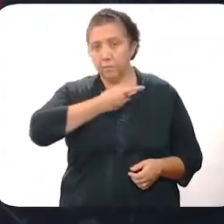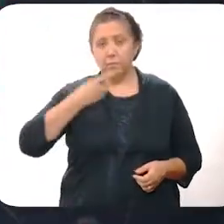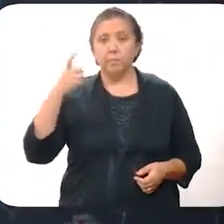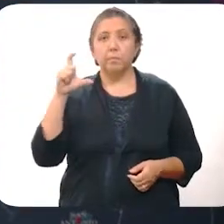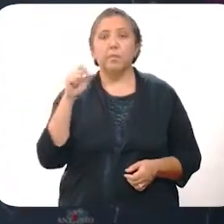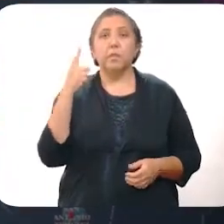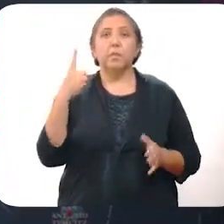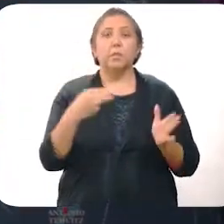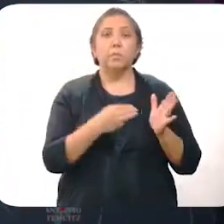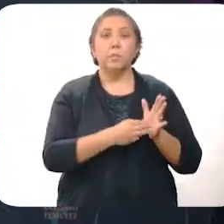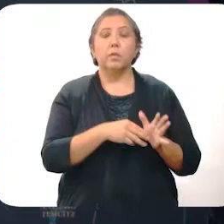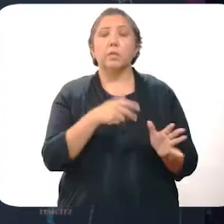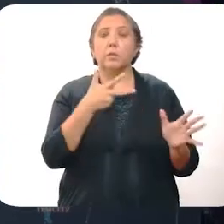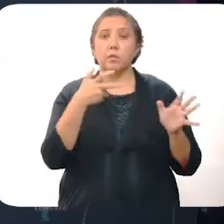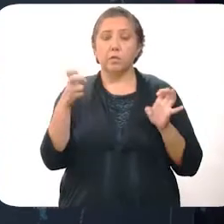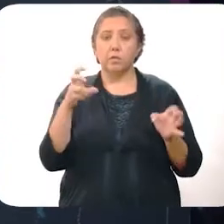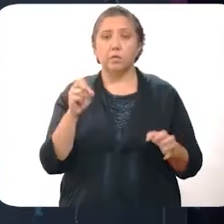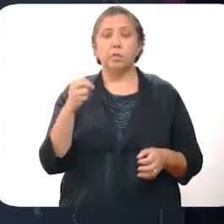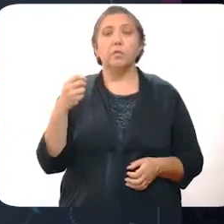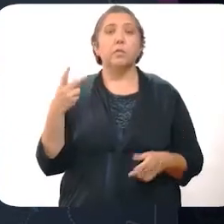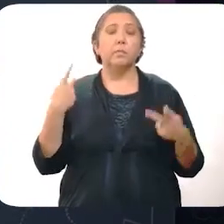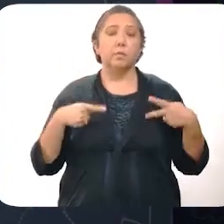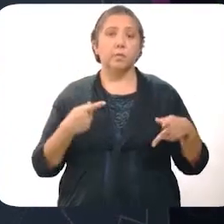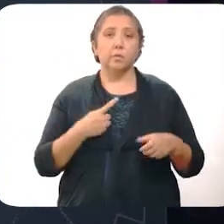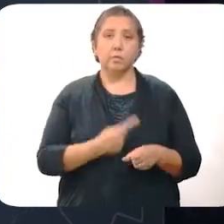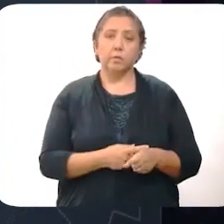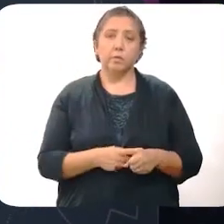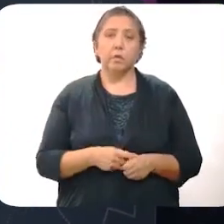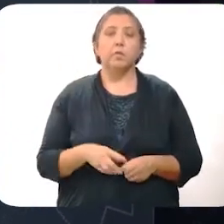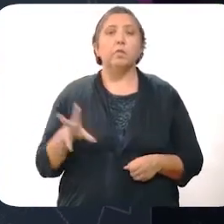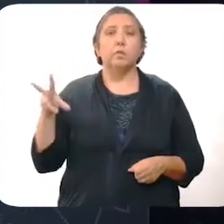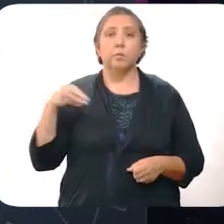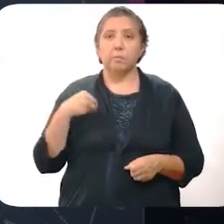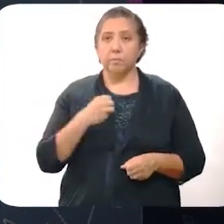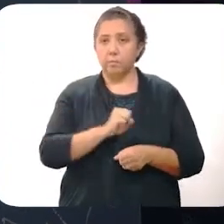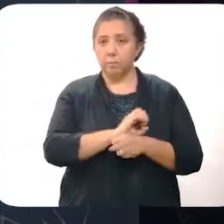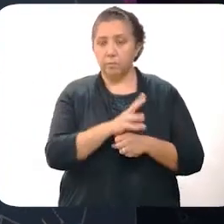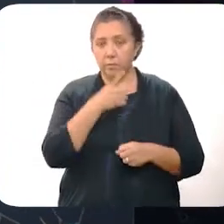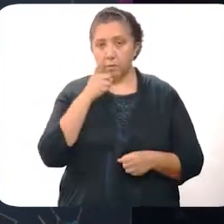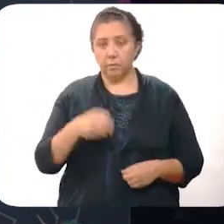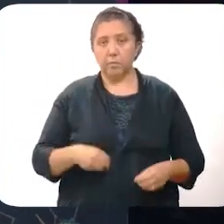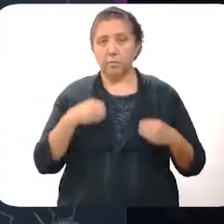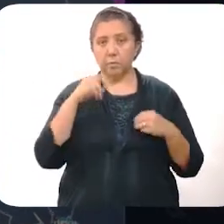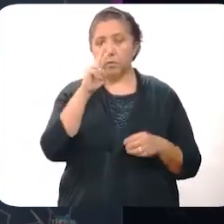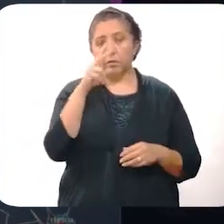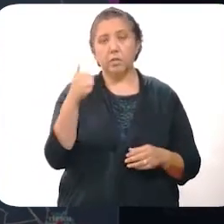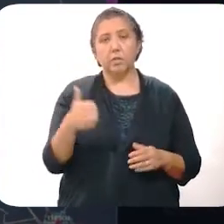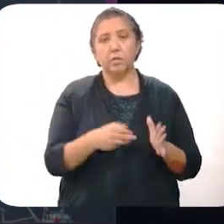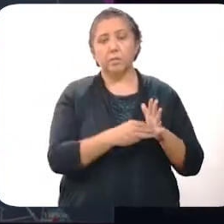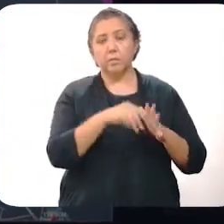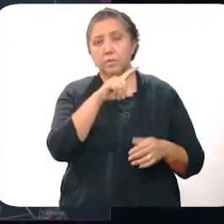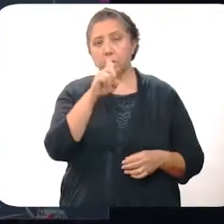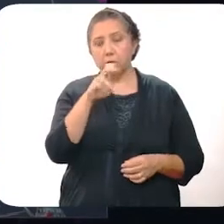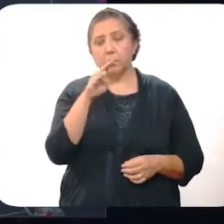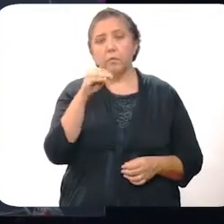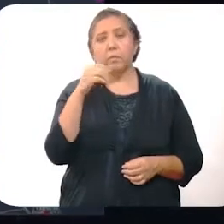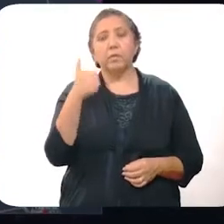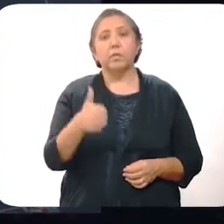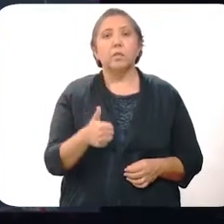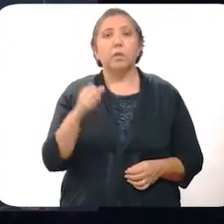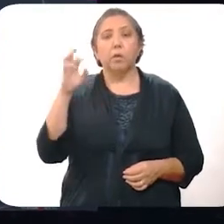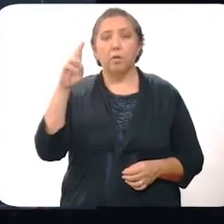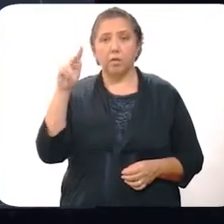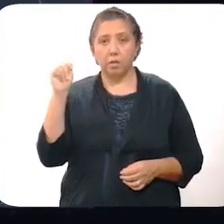diagnosticado 21.836 personas contagiadas de coronavirus que viven en la zona norte 6.196, en la